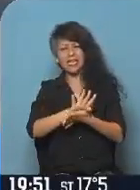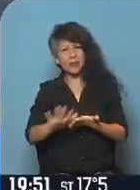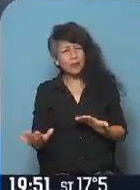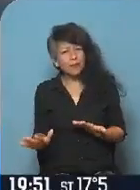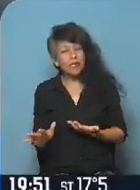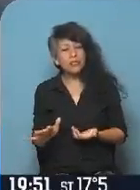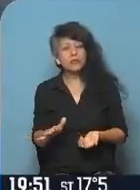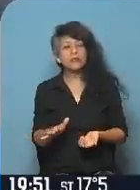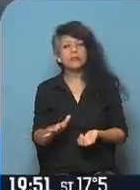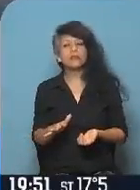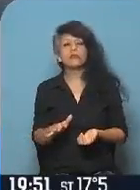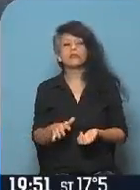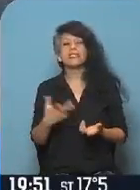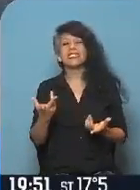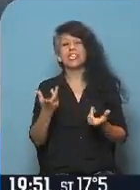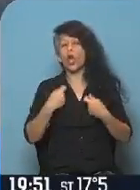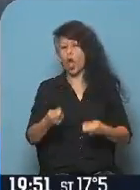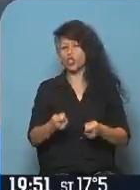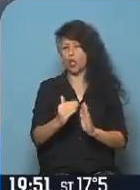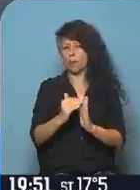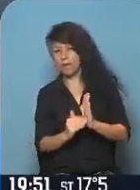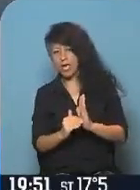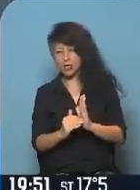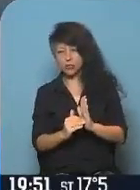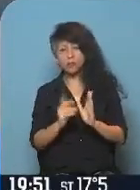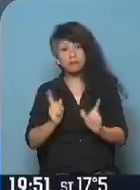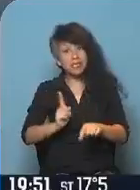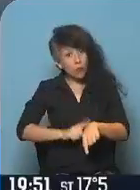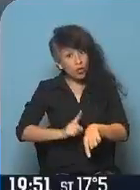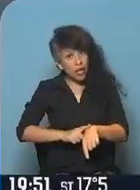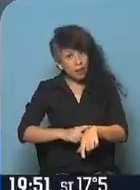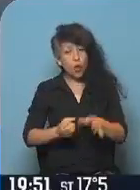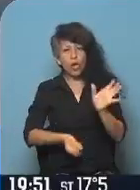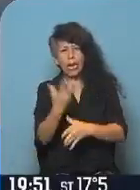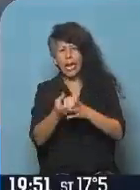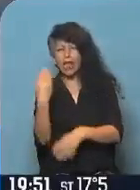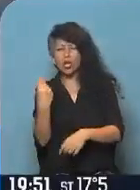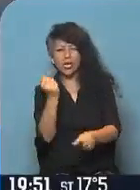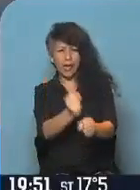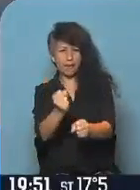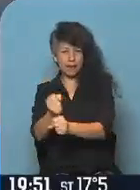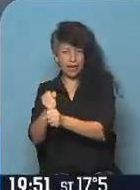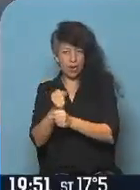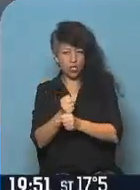lo menos costosas posibles, al mismo tiempo creando empleos. La minería,